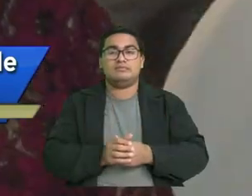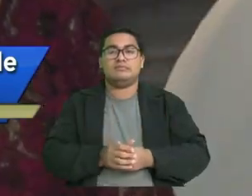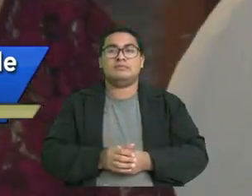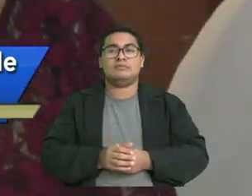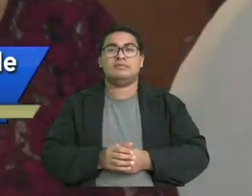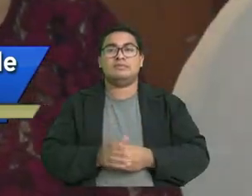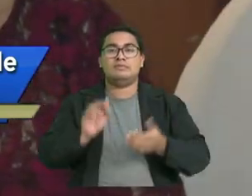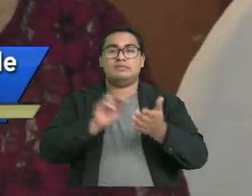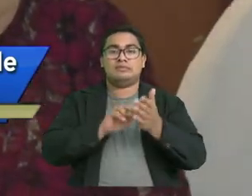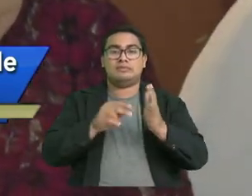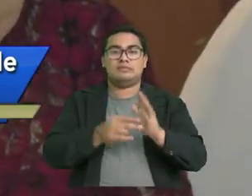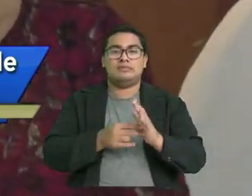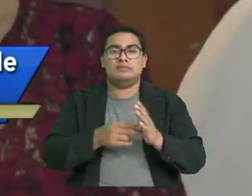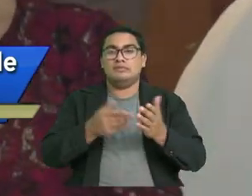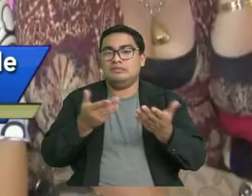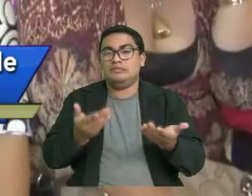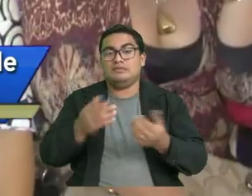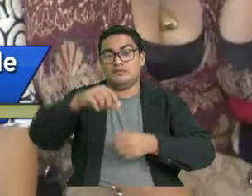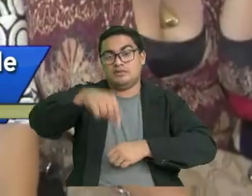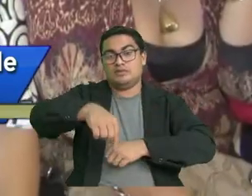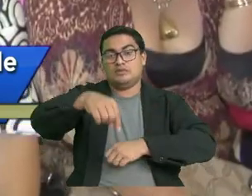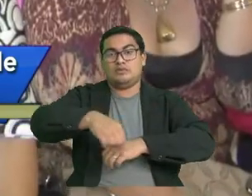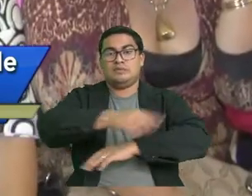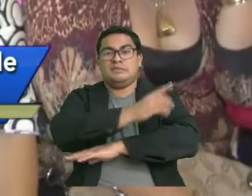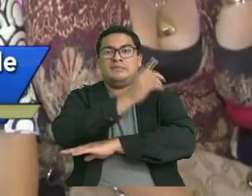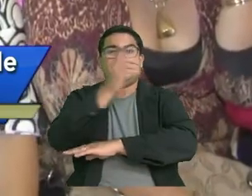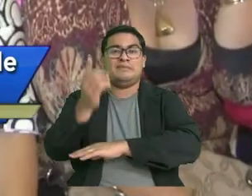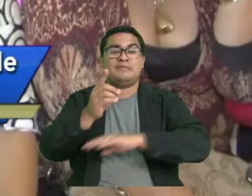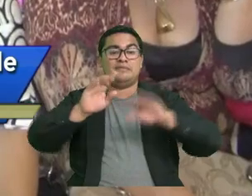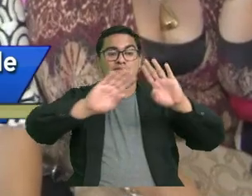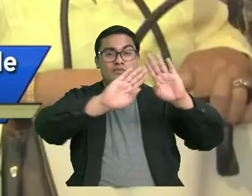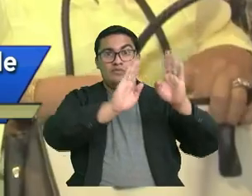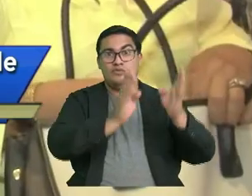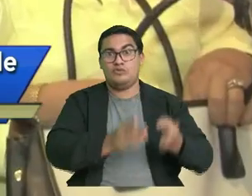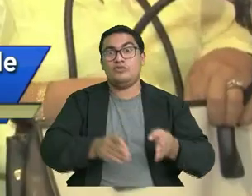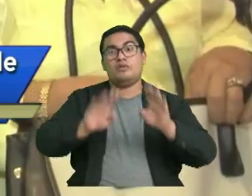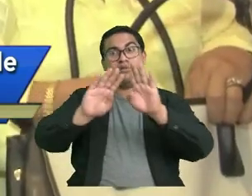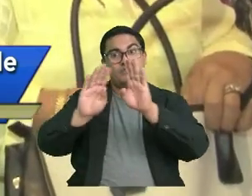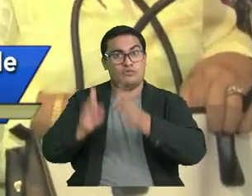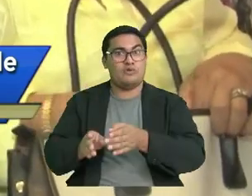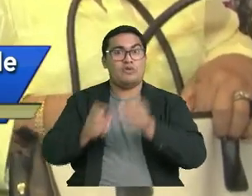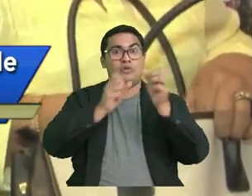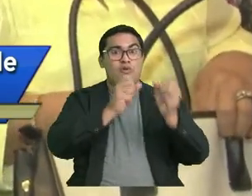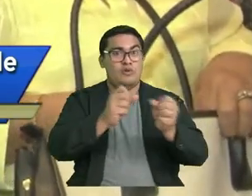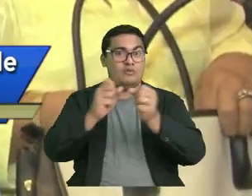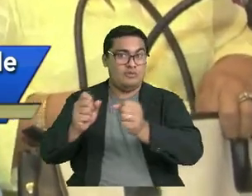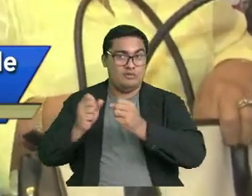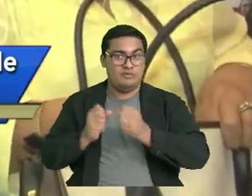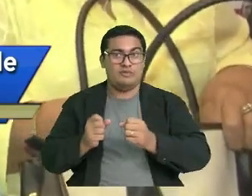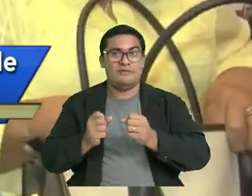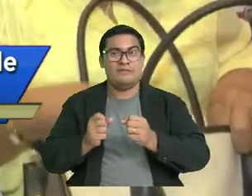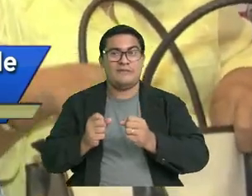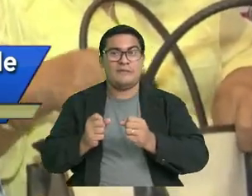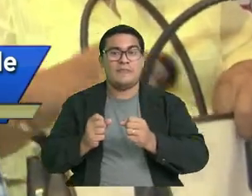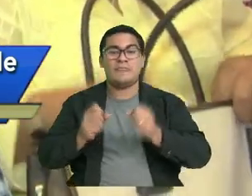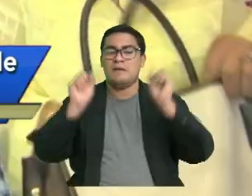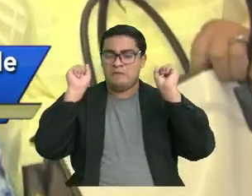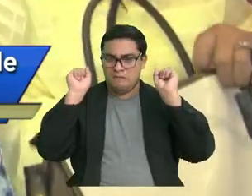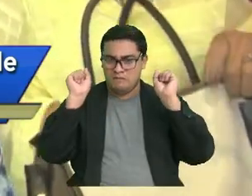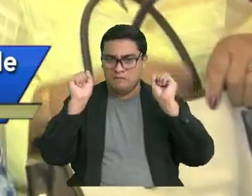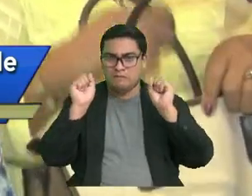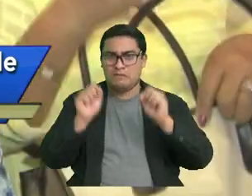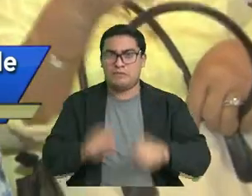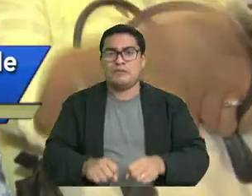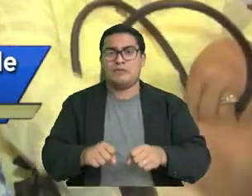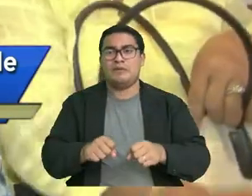Bueno, significa de que hoy las mujeres y los hombres podemos